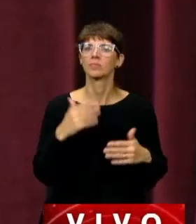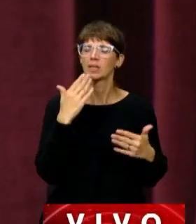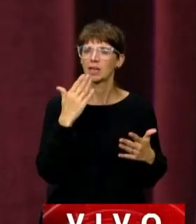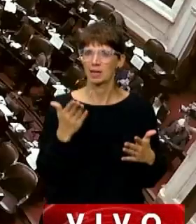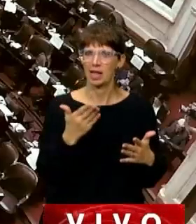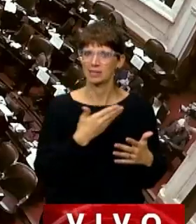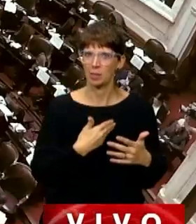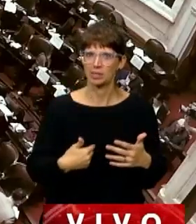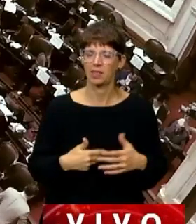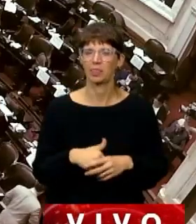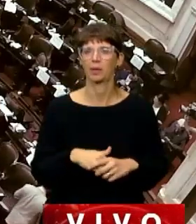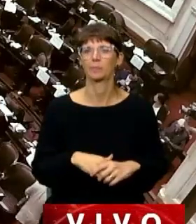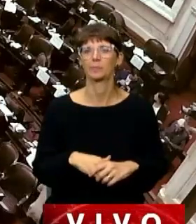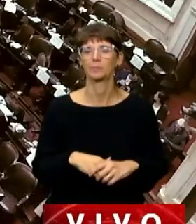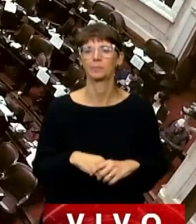Gracias, presidente.